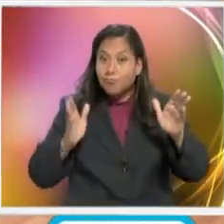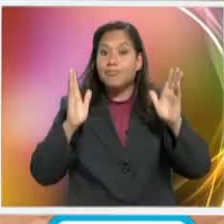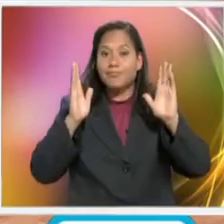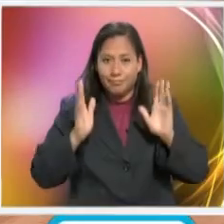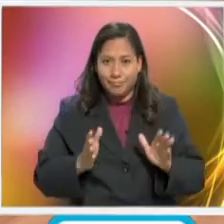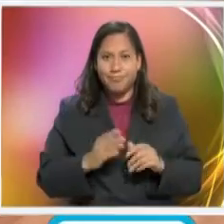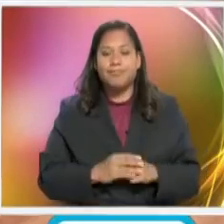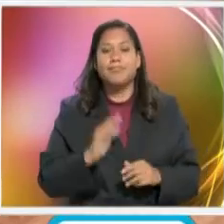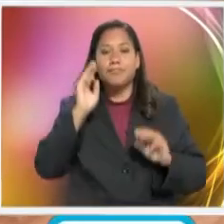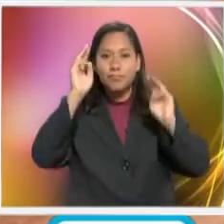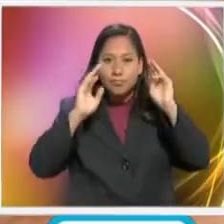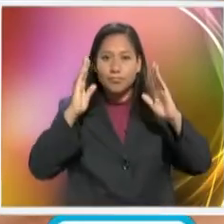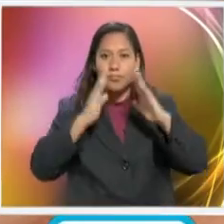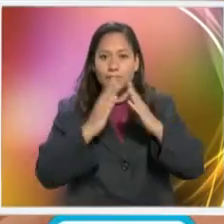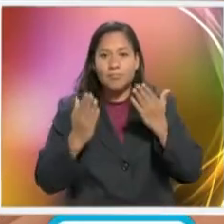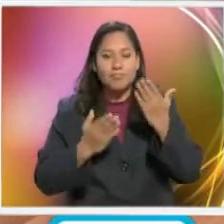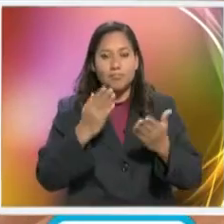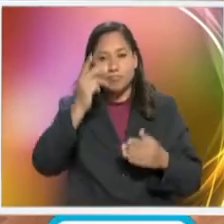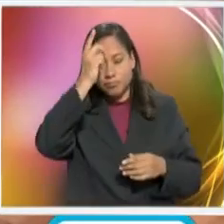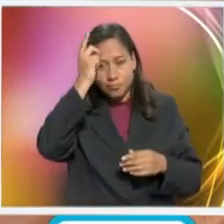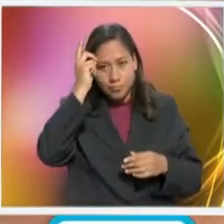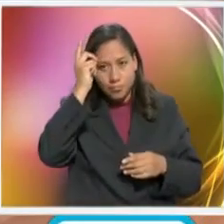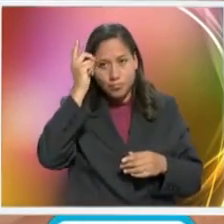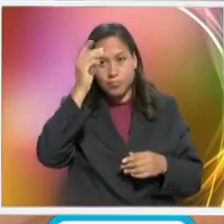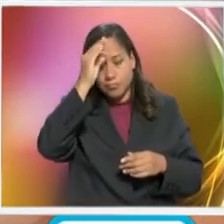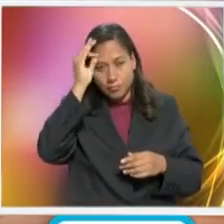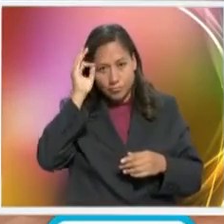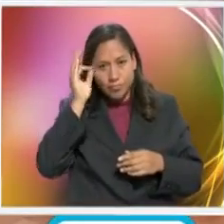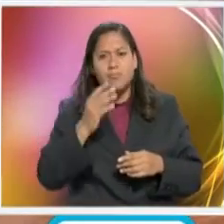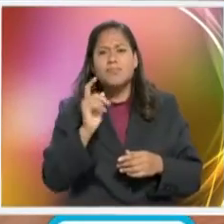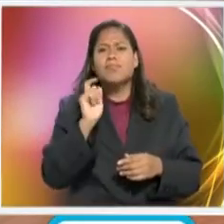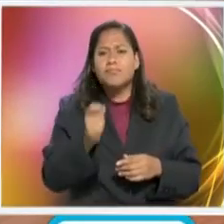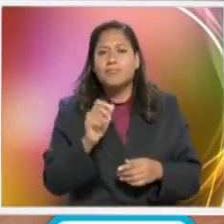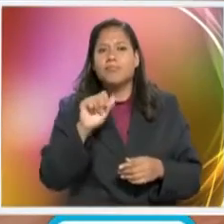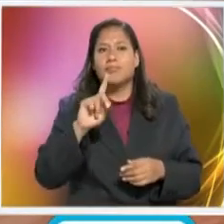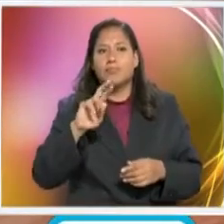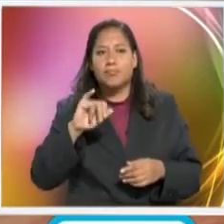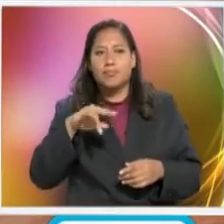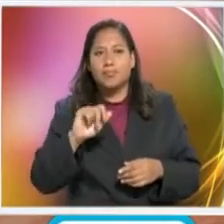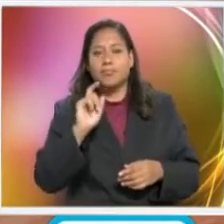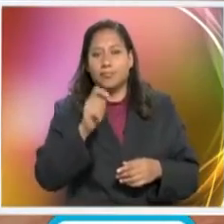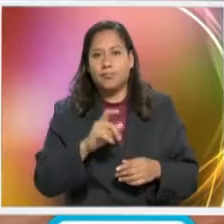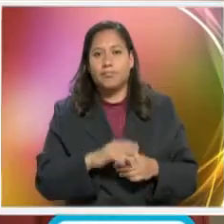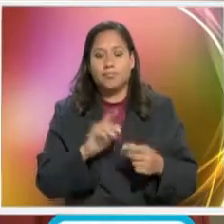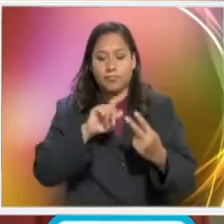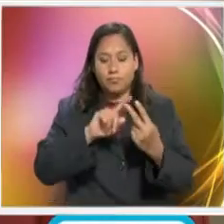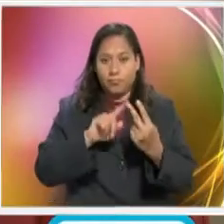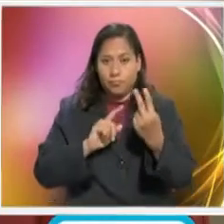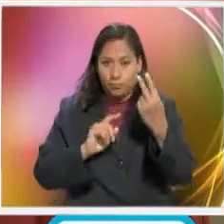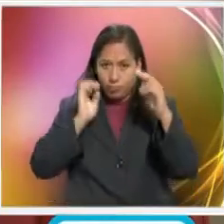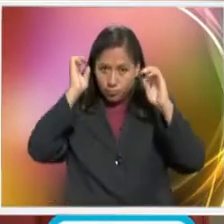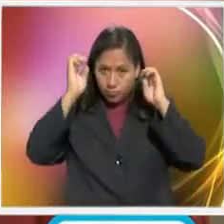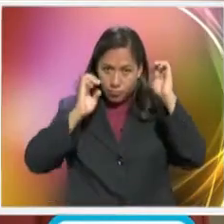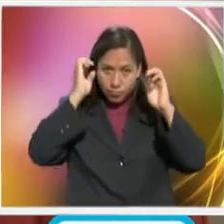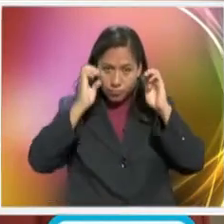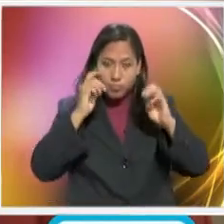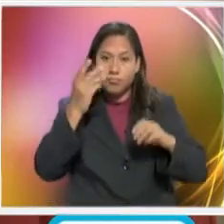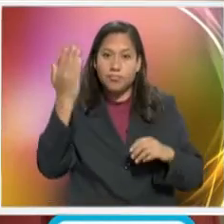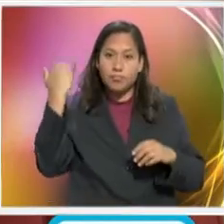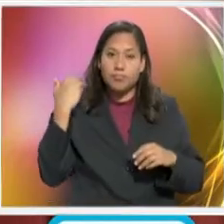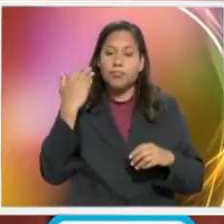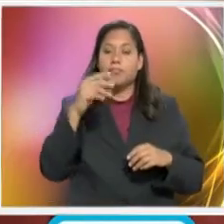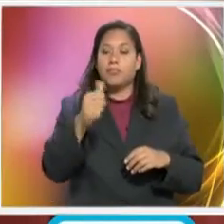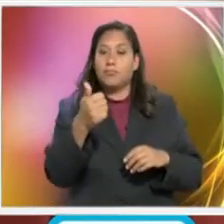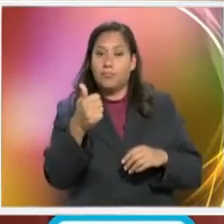dentro del Museo Casa Estudio Diego Rivera y Frida Kahlo. Cuéntanos, Adriana, ¿de qué se trata? Bueno, son dos exposiciones que Sí. se inauguraron el pasado 11